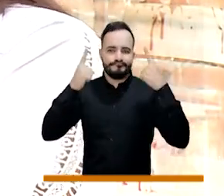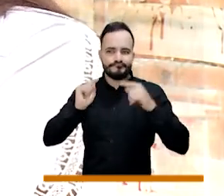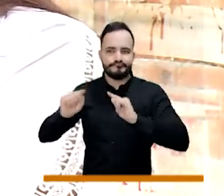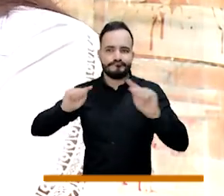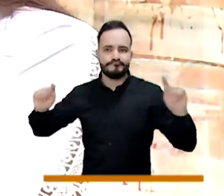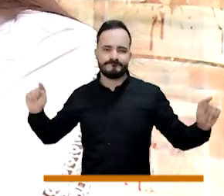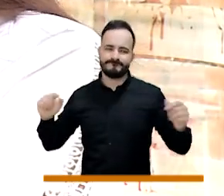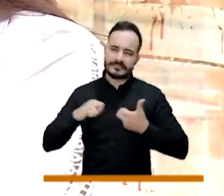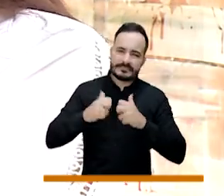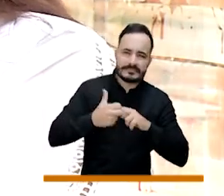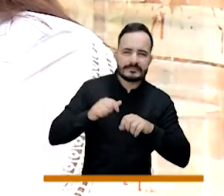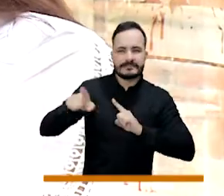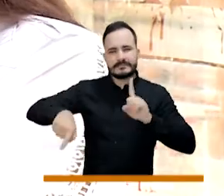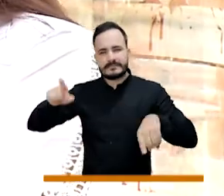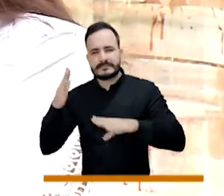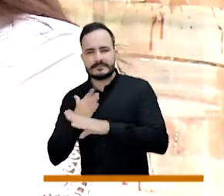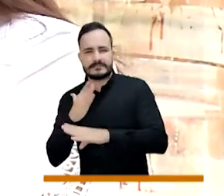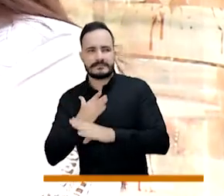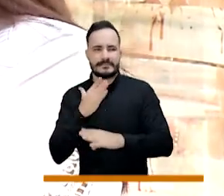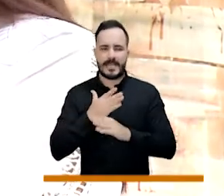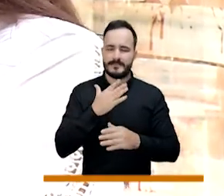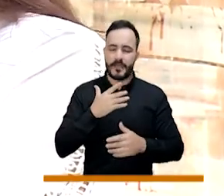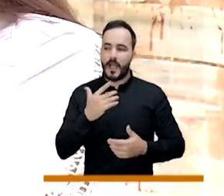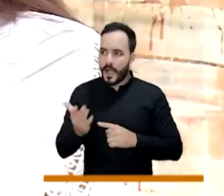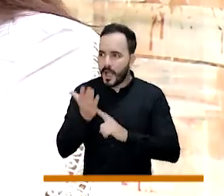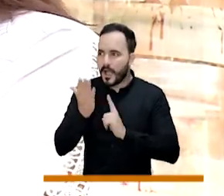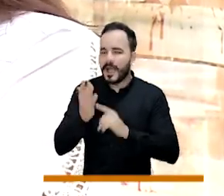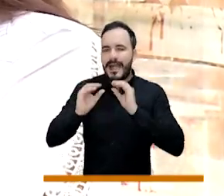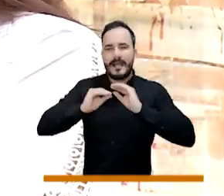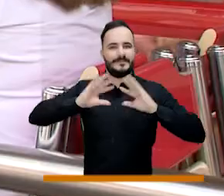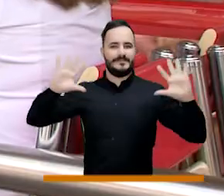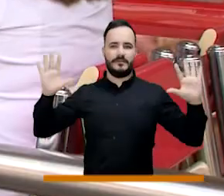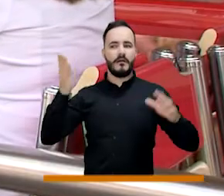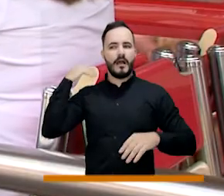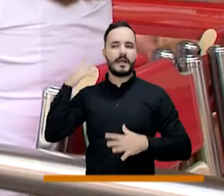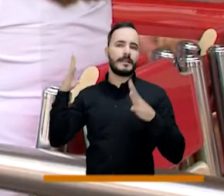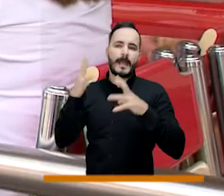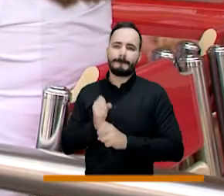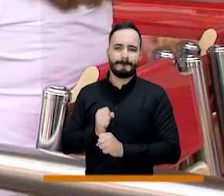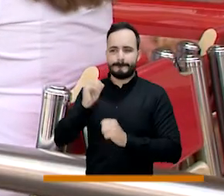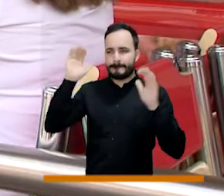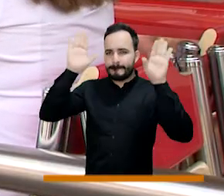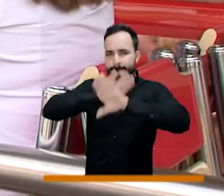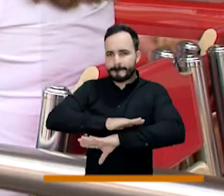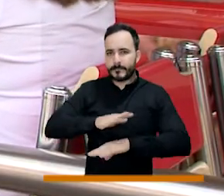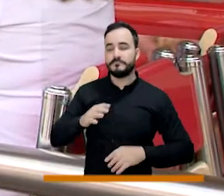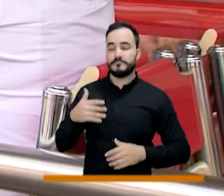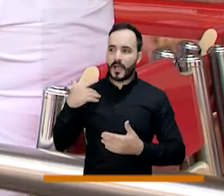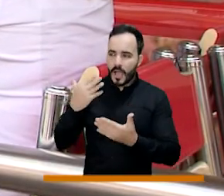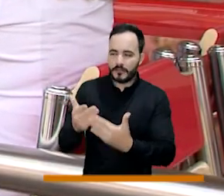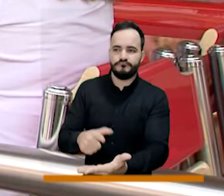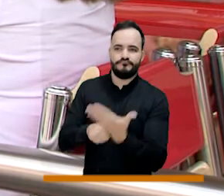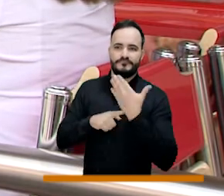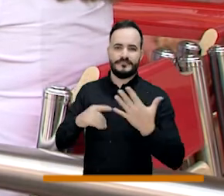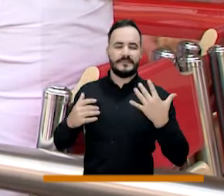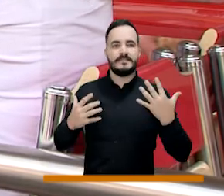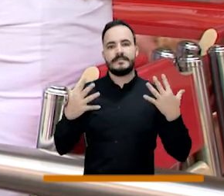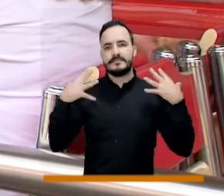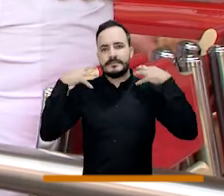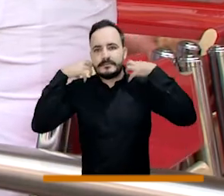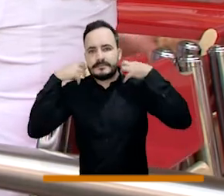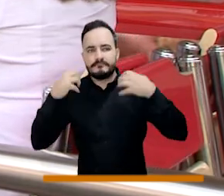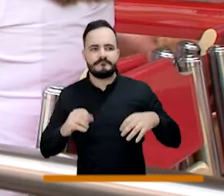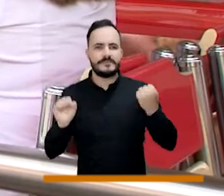revela esos verdaderos problemas que hemos venido presentando, donde se exacerban los síntomas de